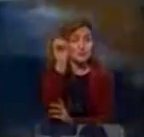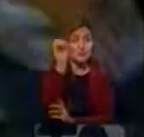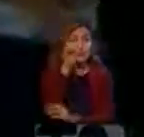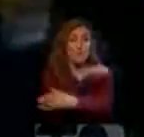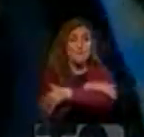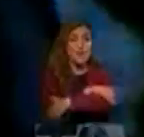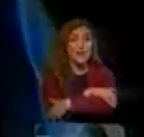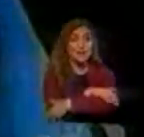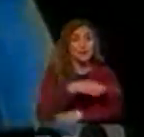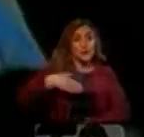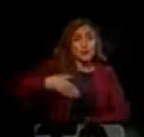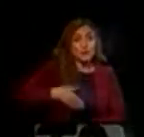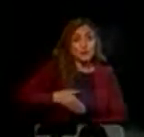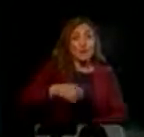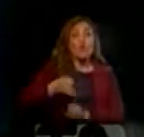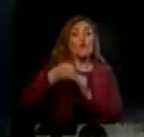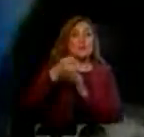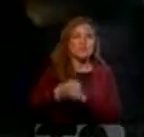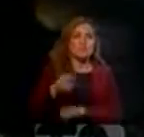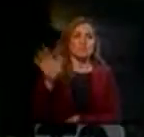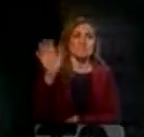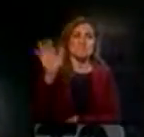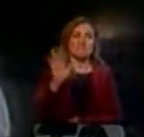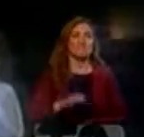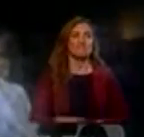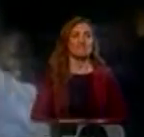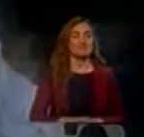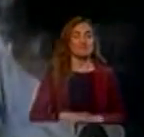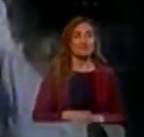Malecón, donde se iba a dar la despedida final, pero...